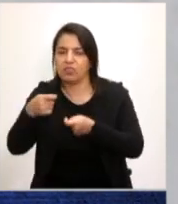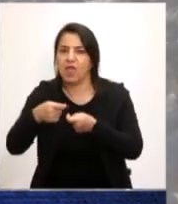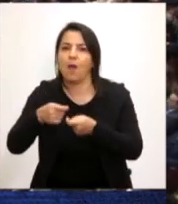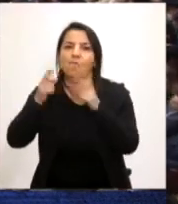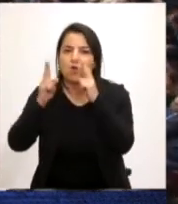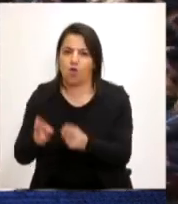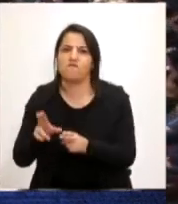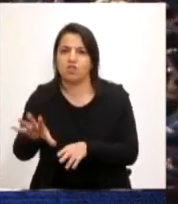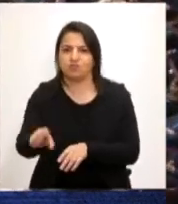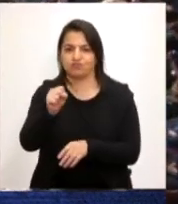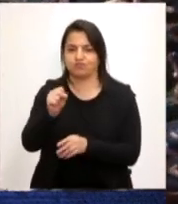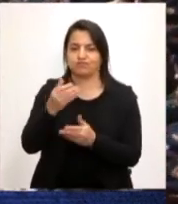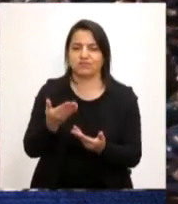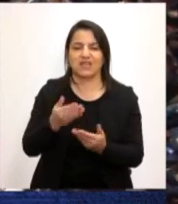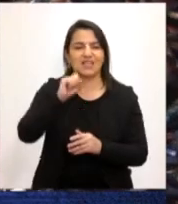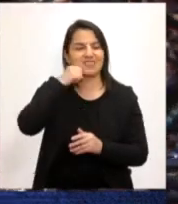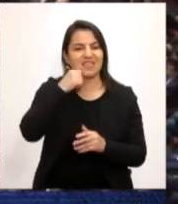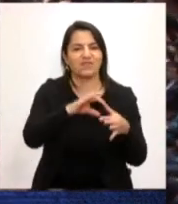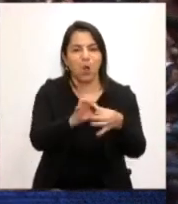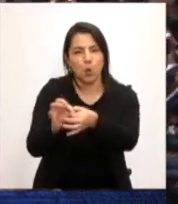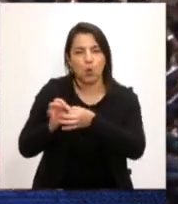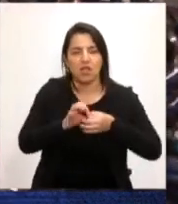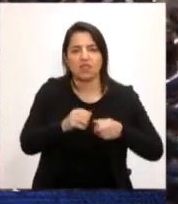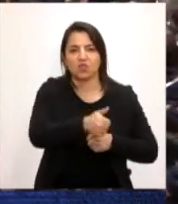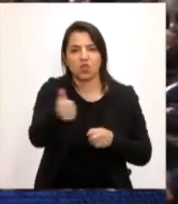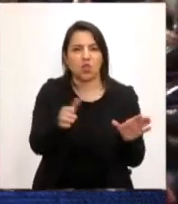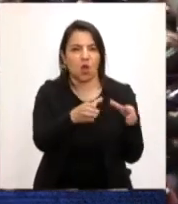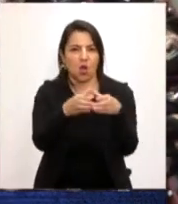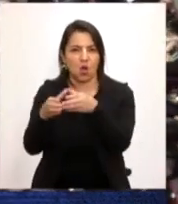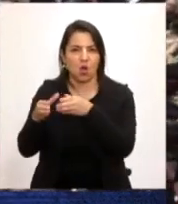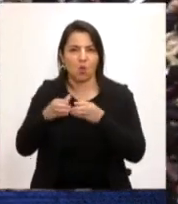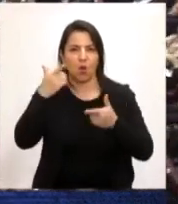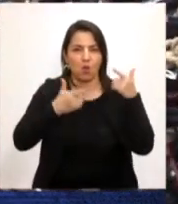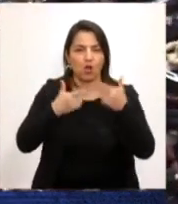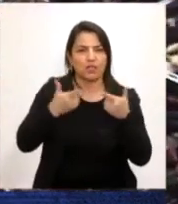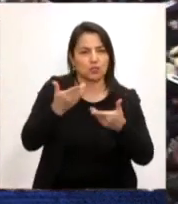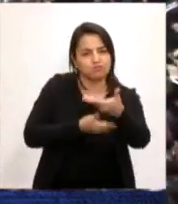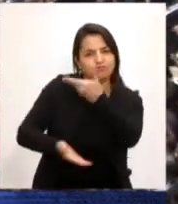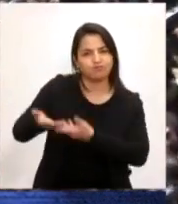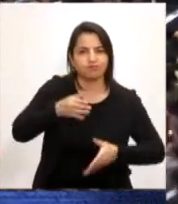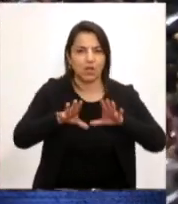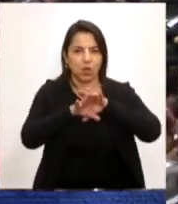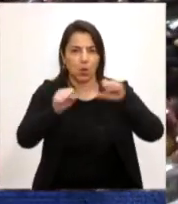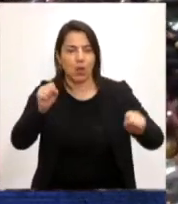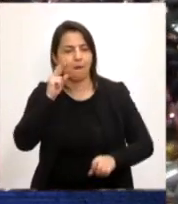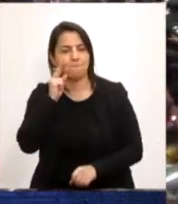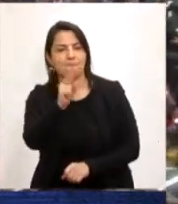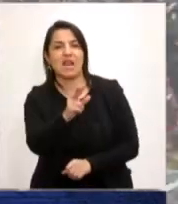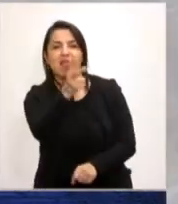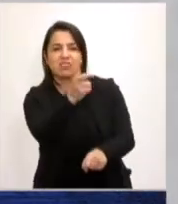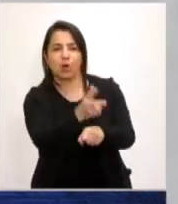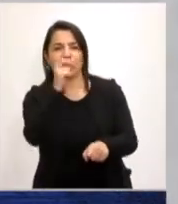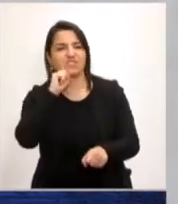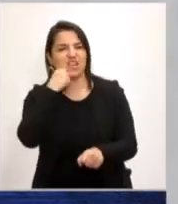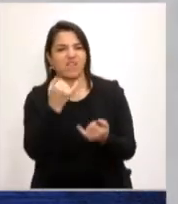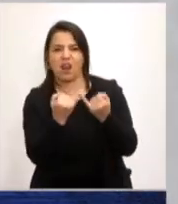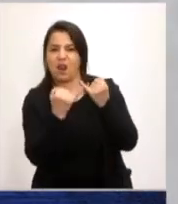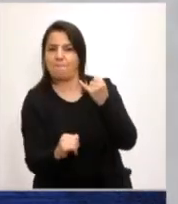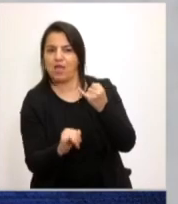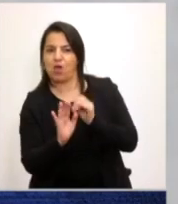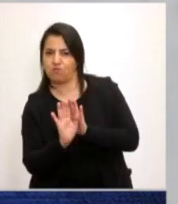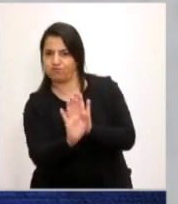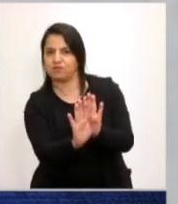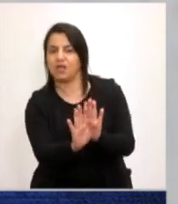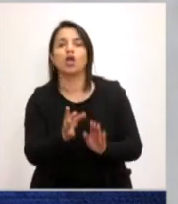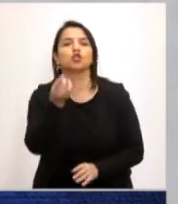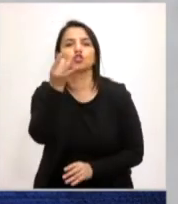momento requiere de la unidad de todos los sectores políticos, de ponernos de acuerdo y mirar a los delincuentes como un enemigo común. Solo el